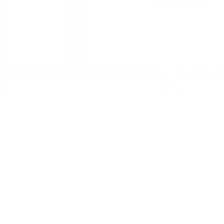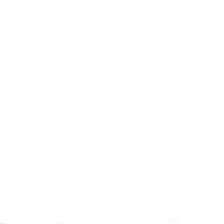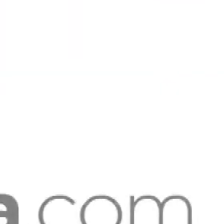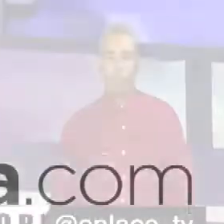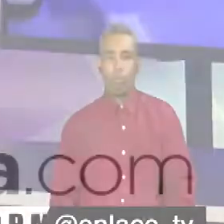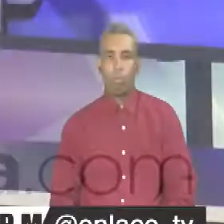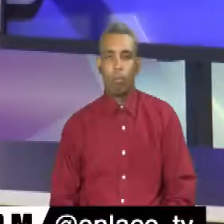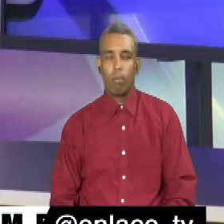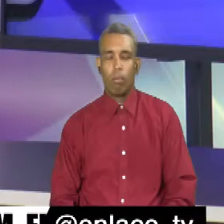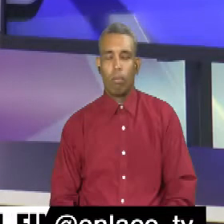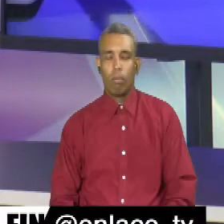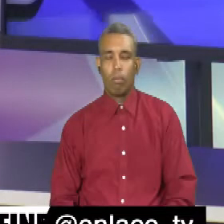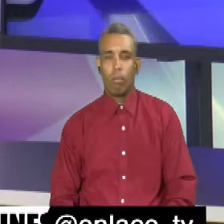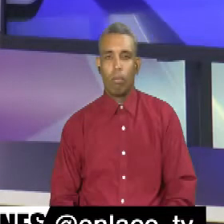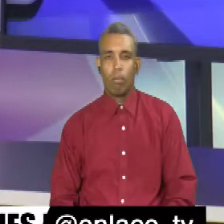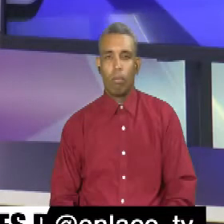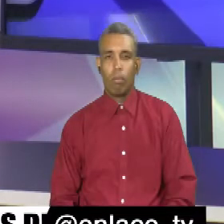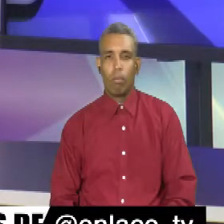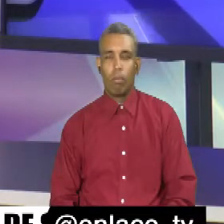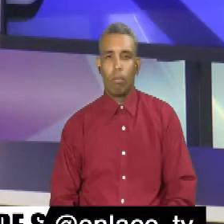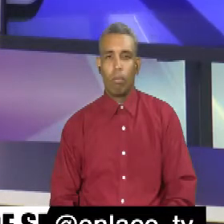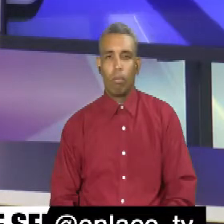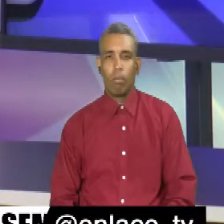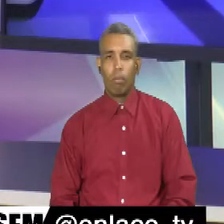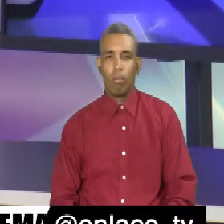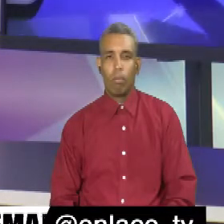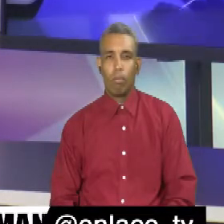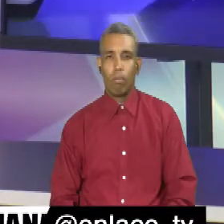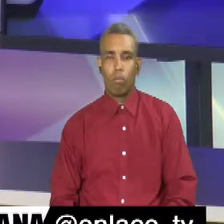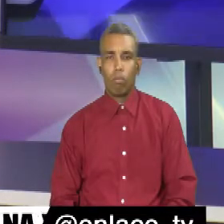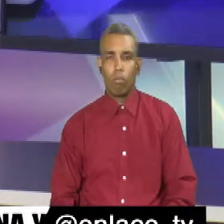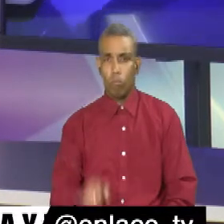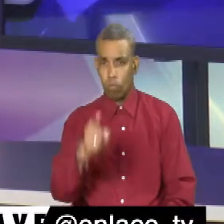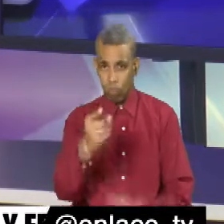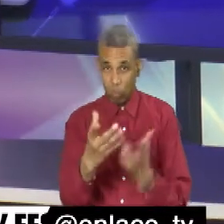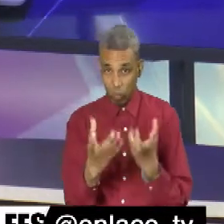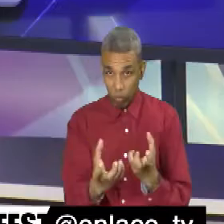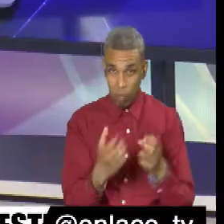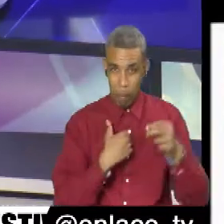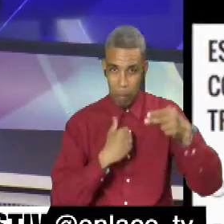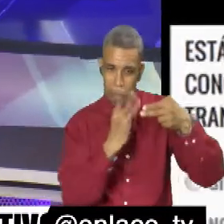601-0547. Los invitamos a visitar nuestra página